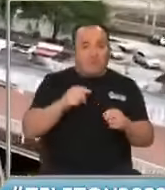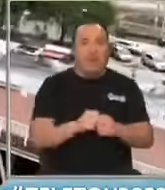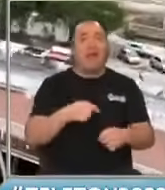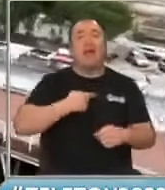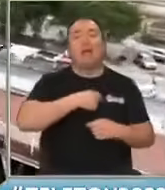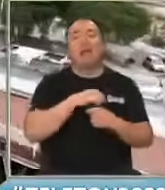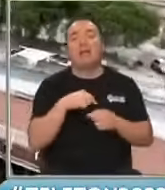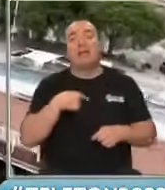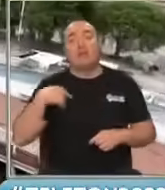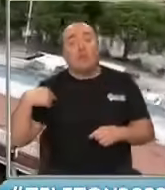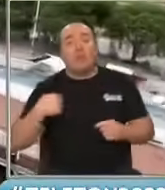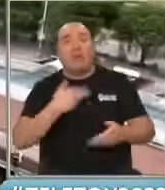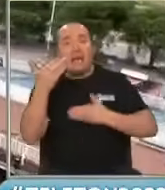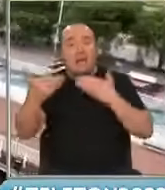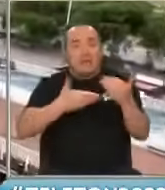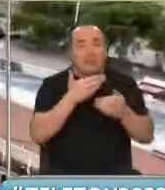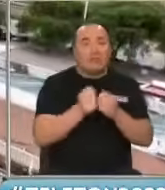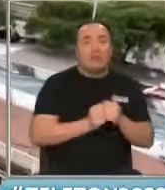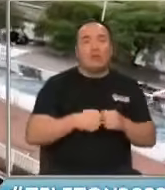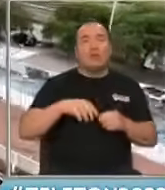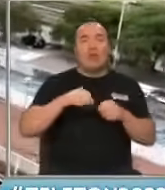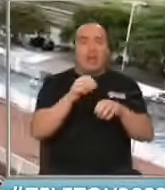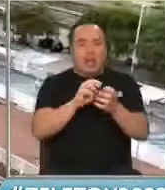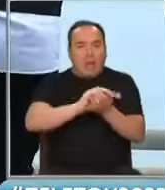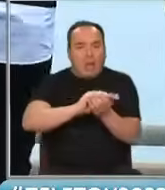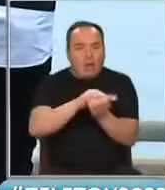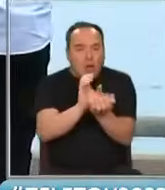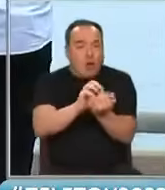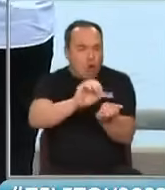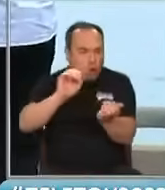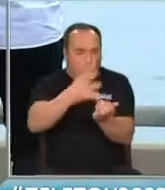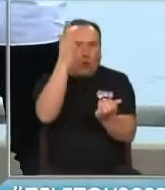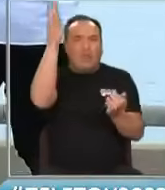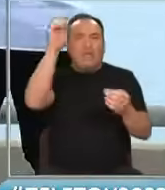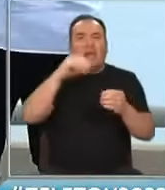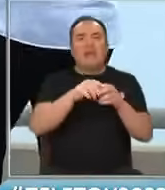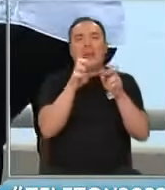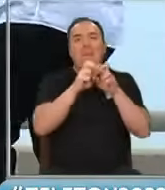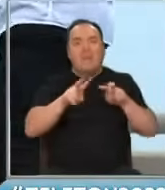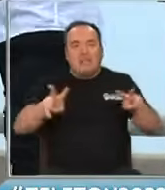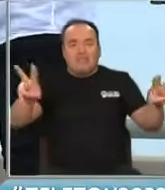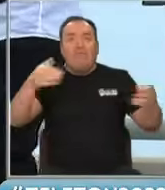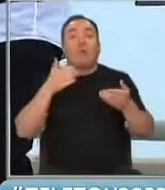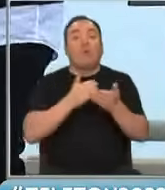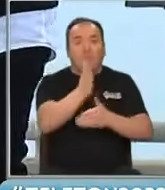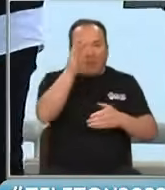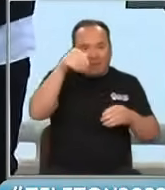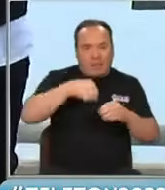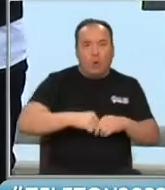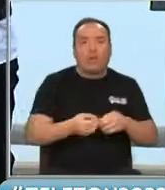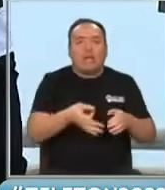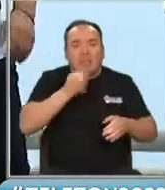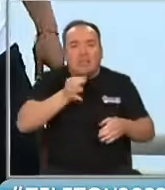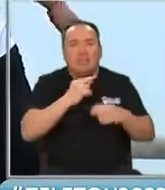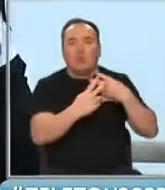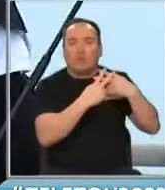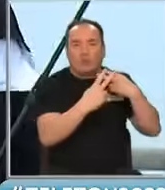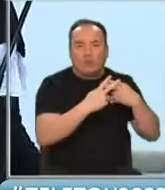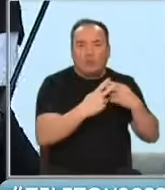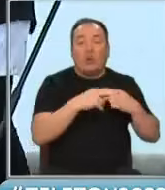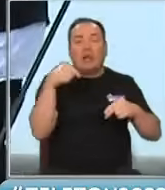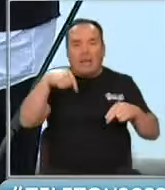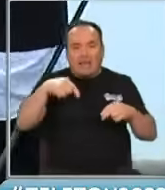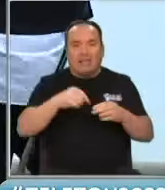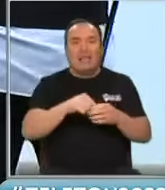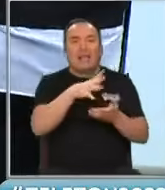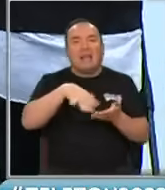Pacífico, Orquesta Cinsano, comenzamos esta desayunatón en Caleta Portales, en Puerto Principal, en Valparaíso, con